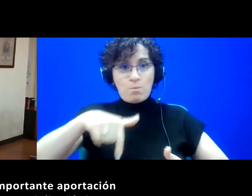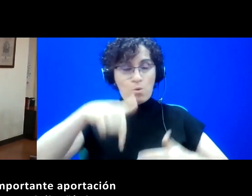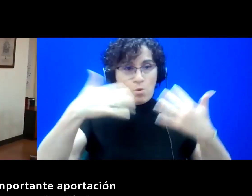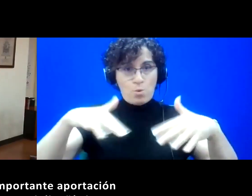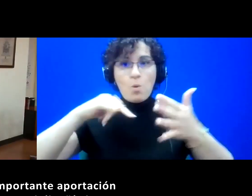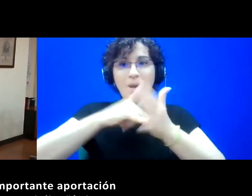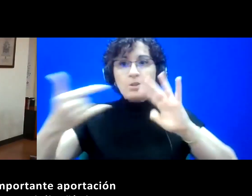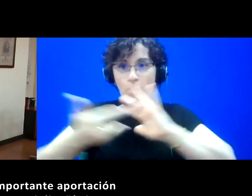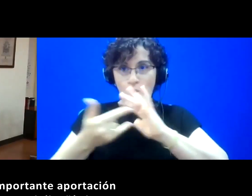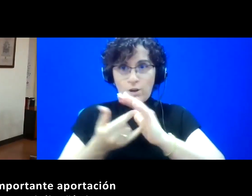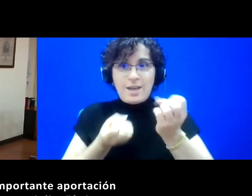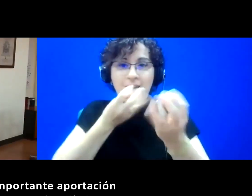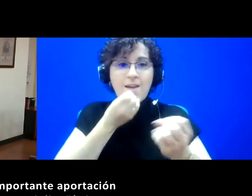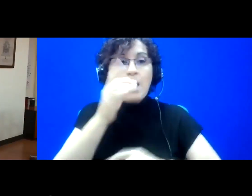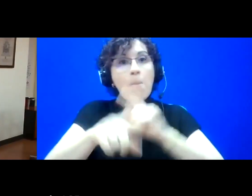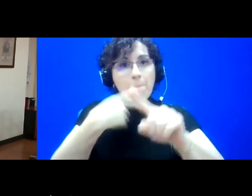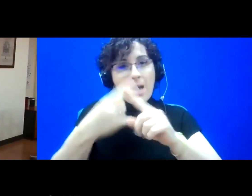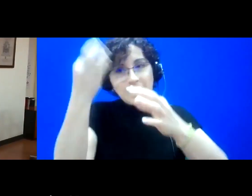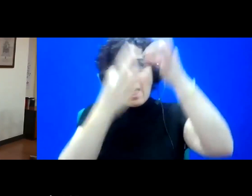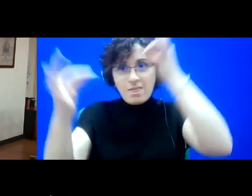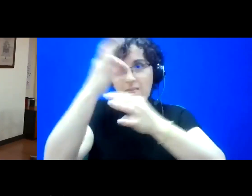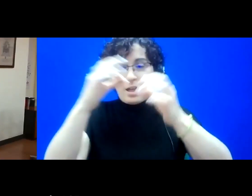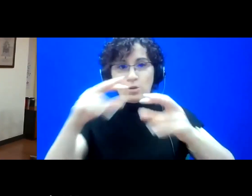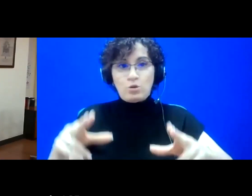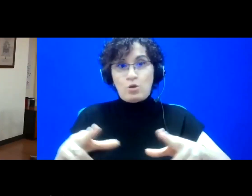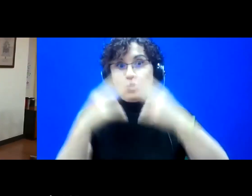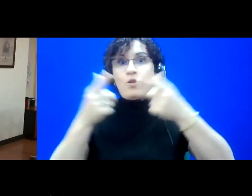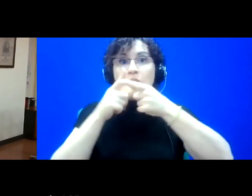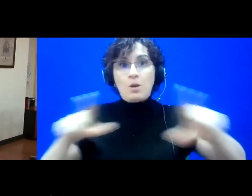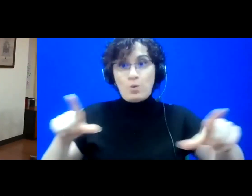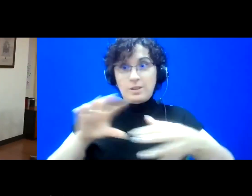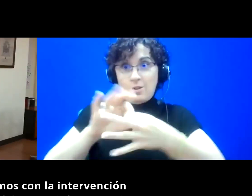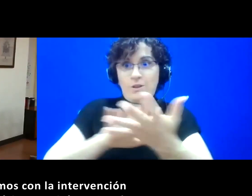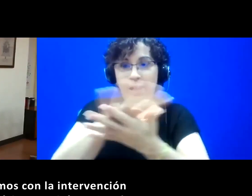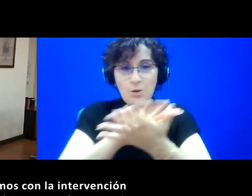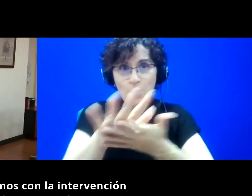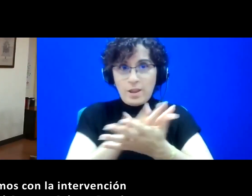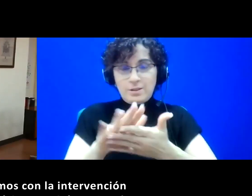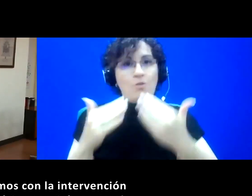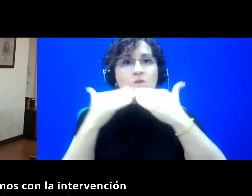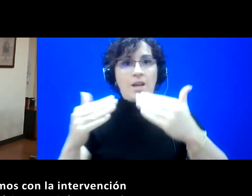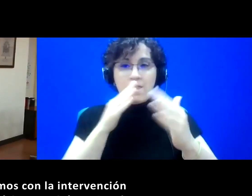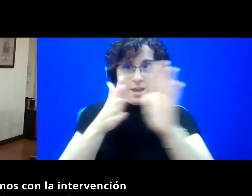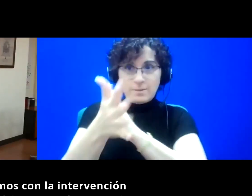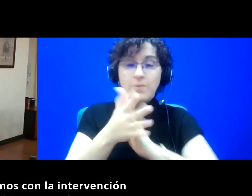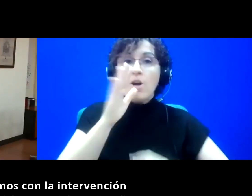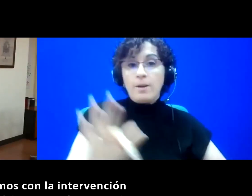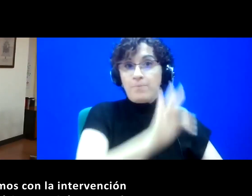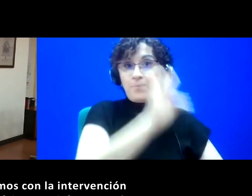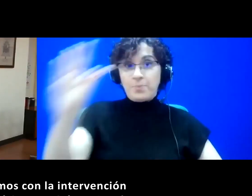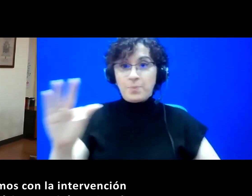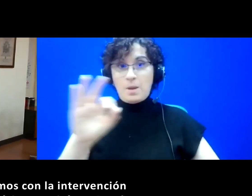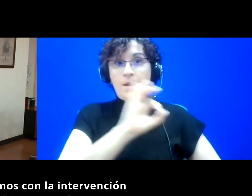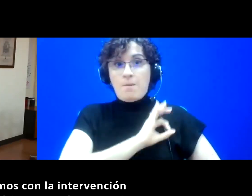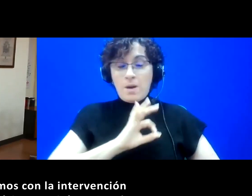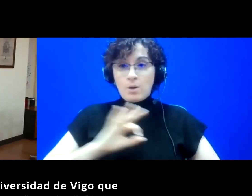aportación de datos sociolingüísticos en torno a la LSE. Continuamos con la intervención de María del Carmen Cabeza